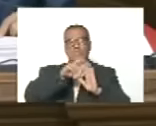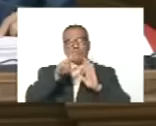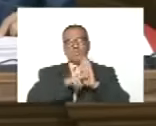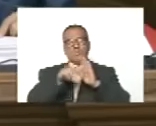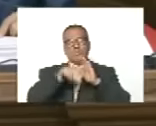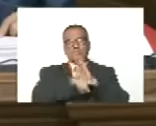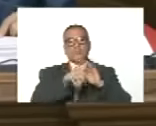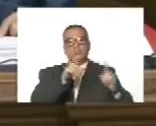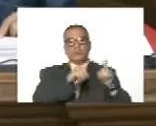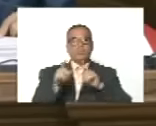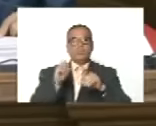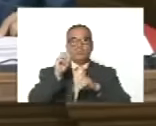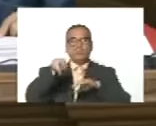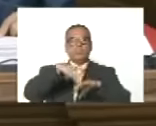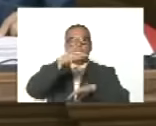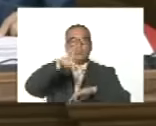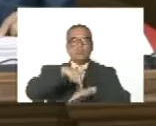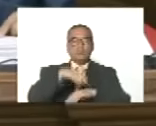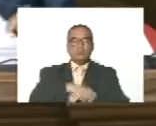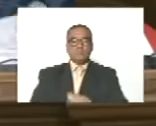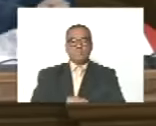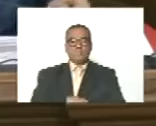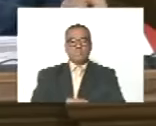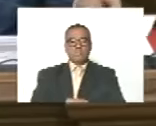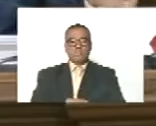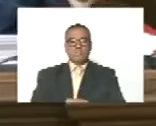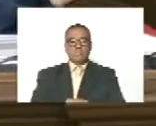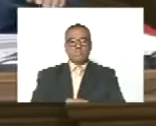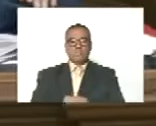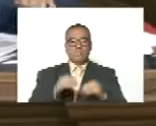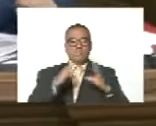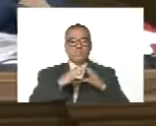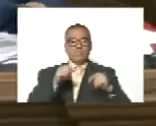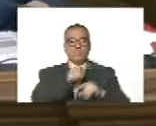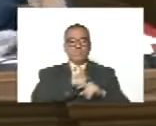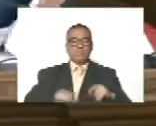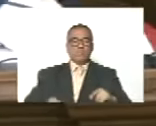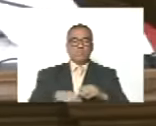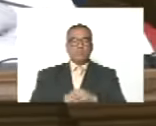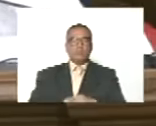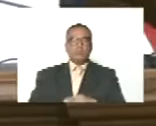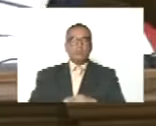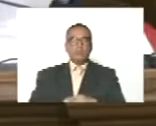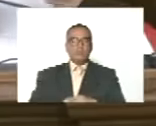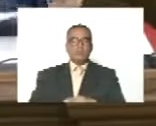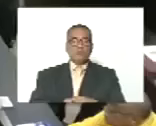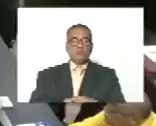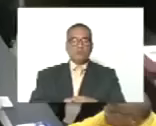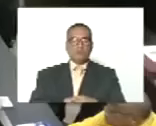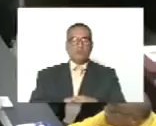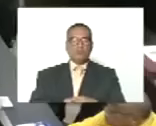del Reglamento Interior y de Debates de la Asamblea Nacional. Es todo, ciudadano presidente.